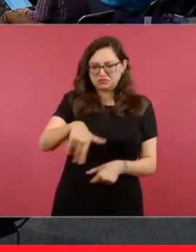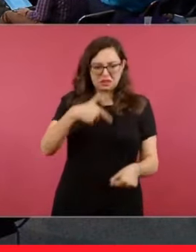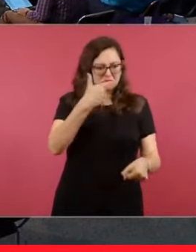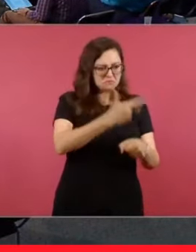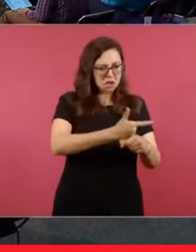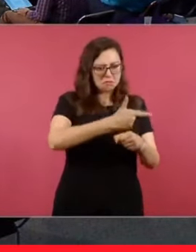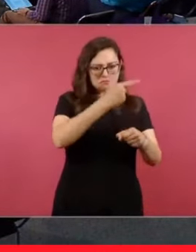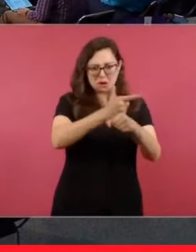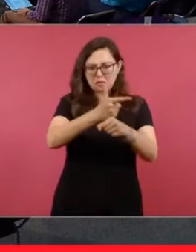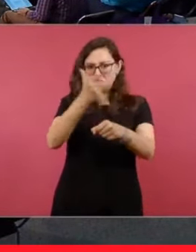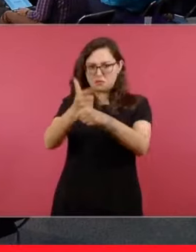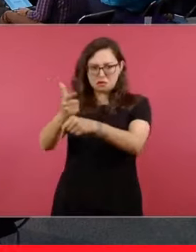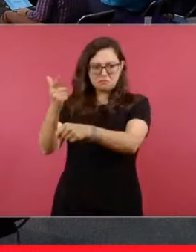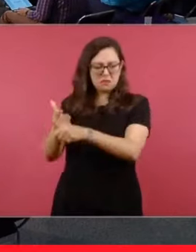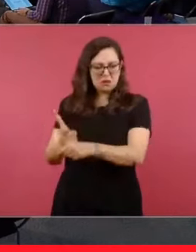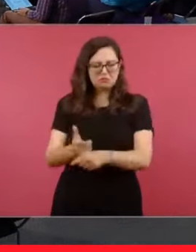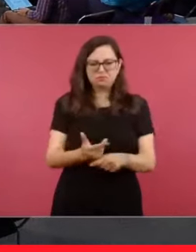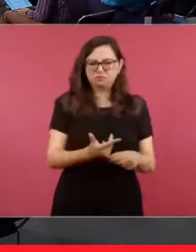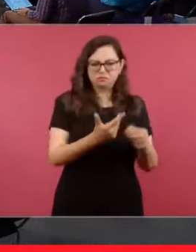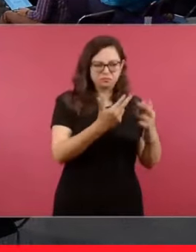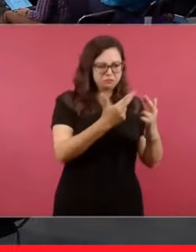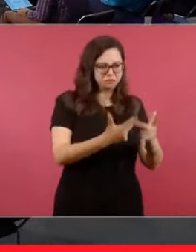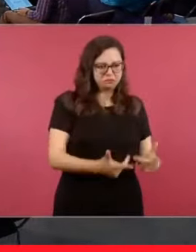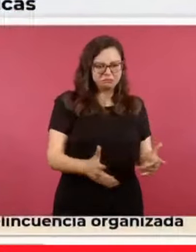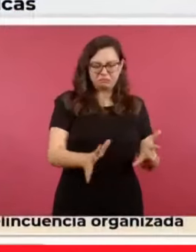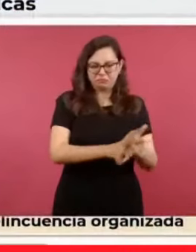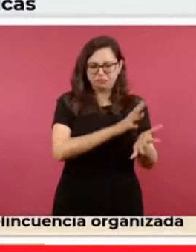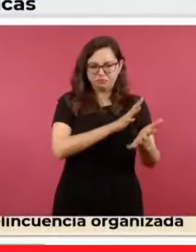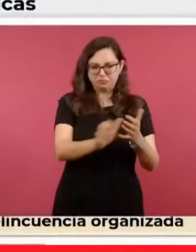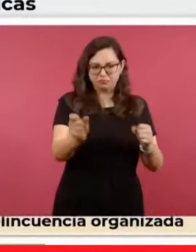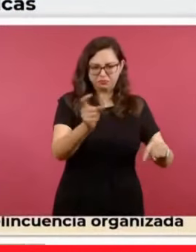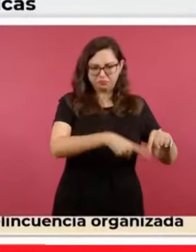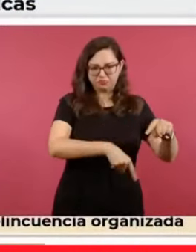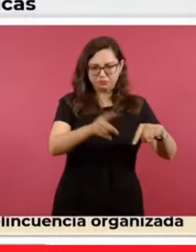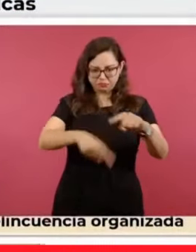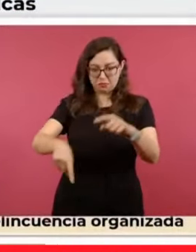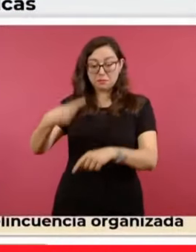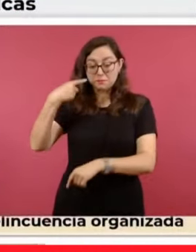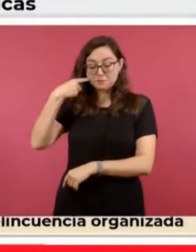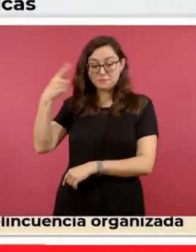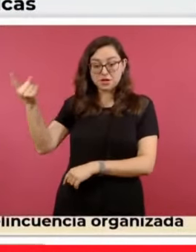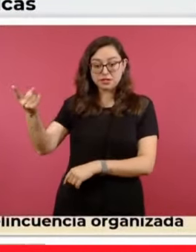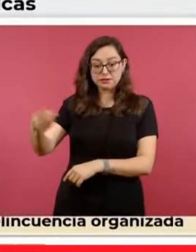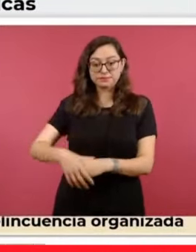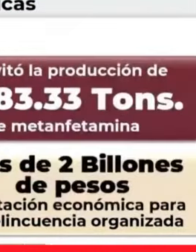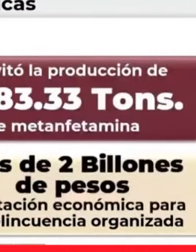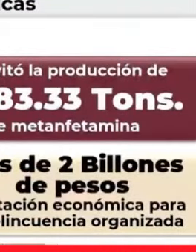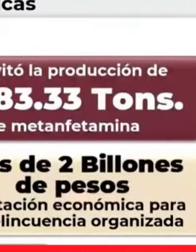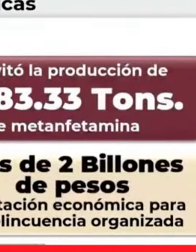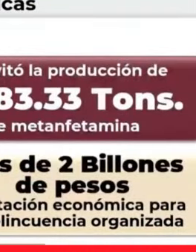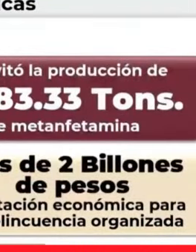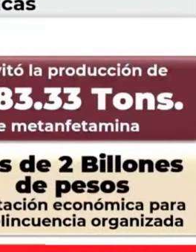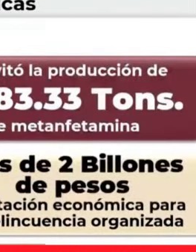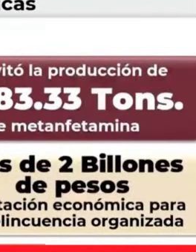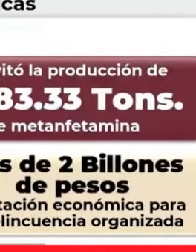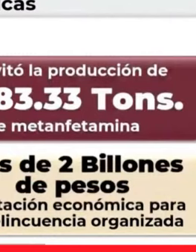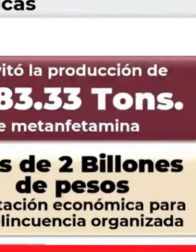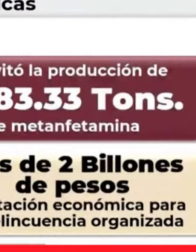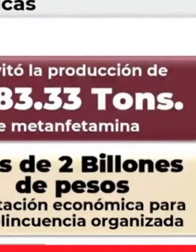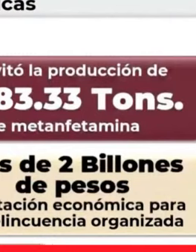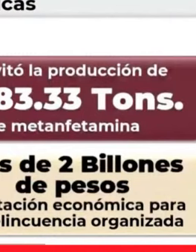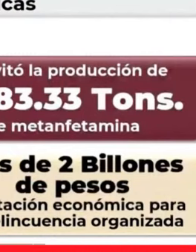destruir laboratorios de s Sí pero en